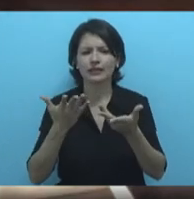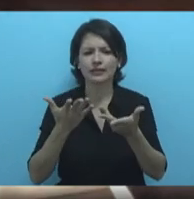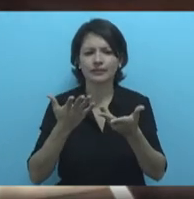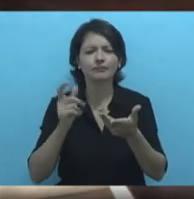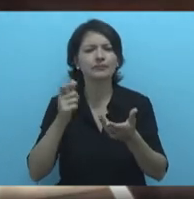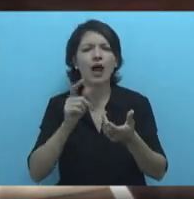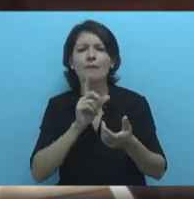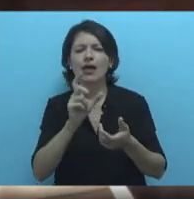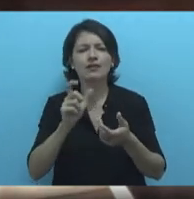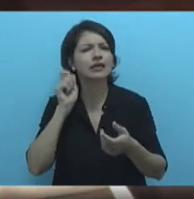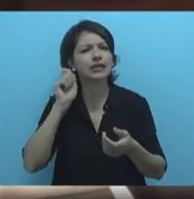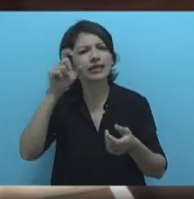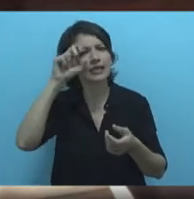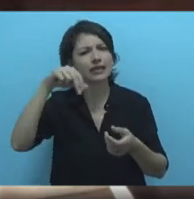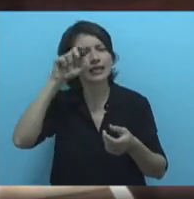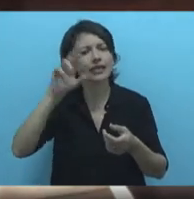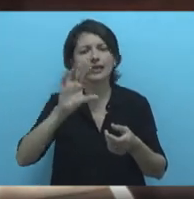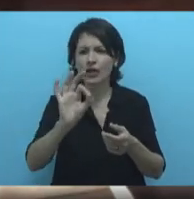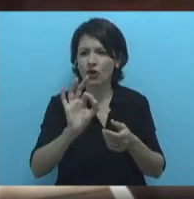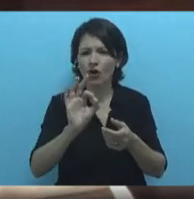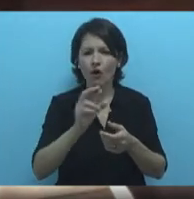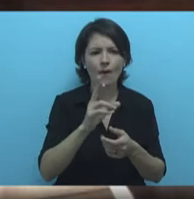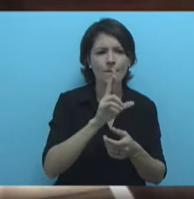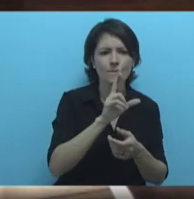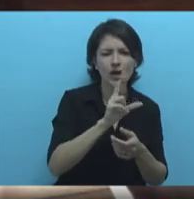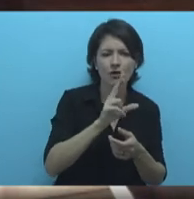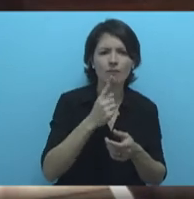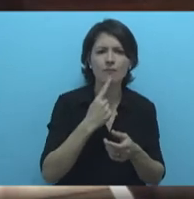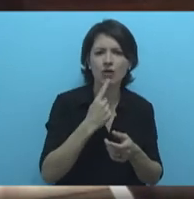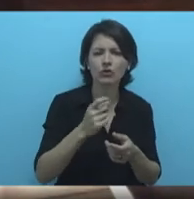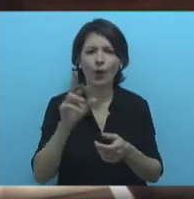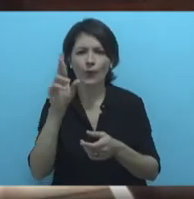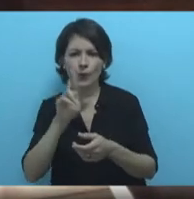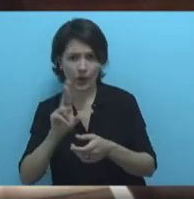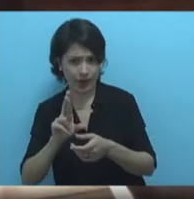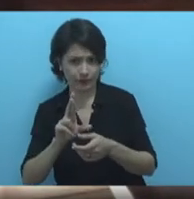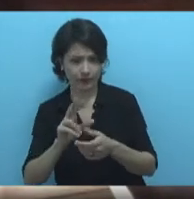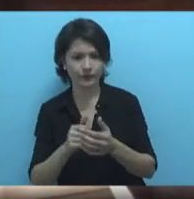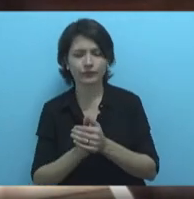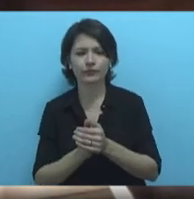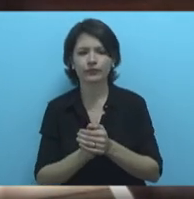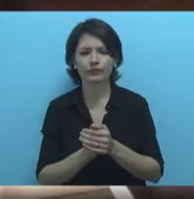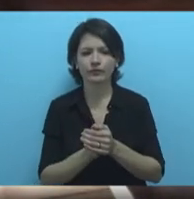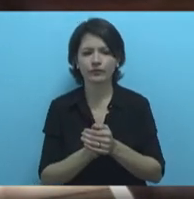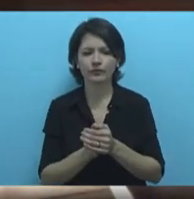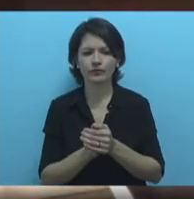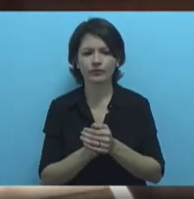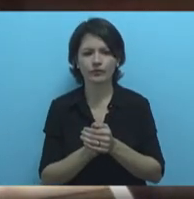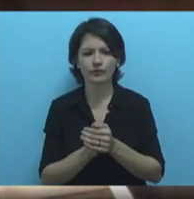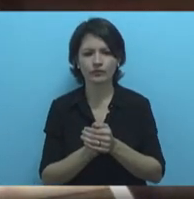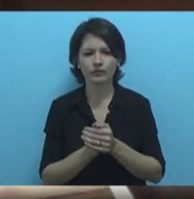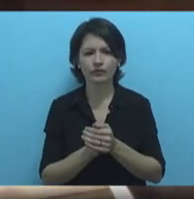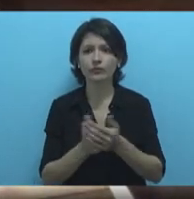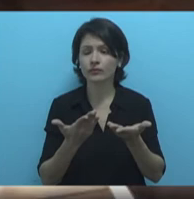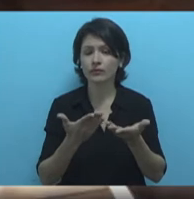como varón y mujer es sinónimo de sexos así lo expresa el artículo séptimo cuando habla de la participación